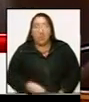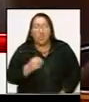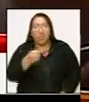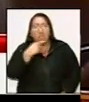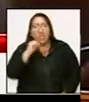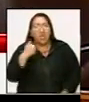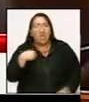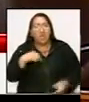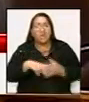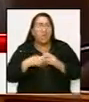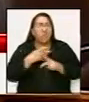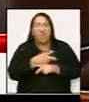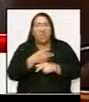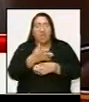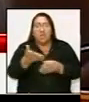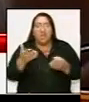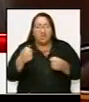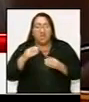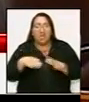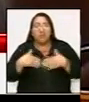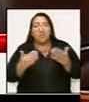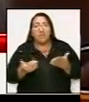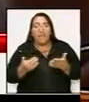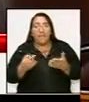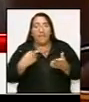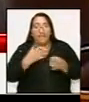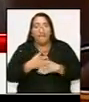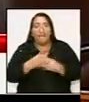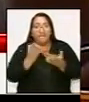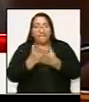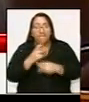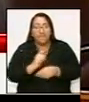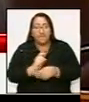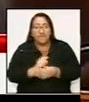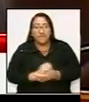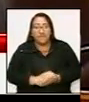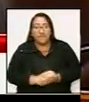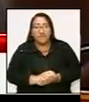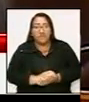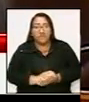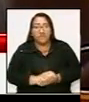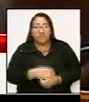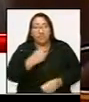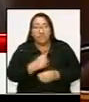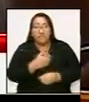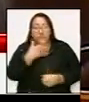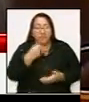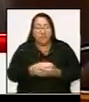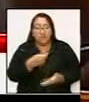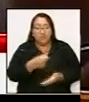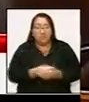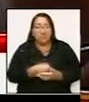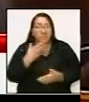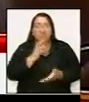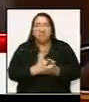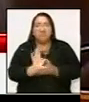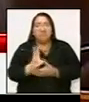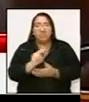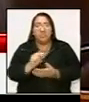ser violentada si las posibilidades de acceder a educación o a trabajo mejor remunerado le son